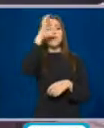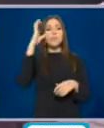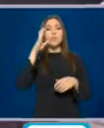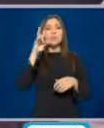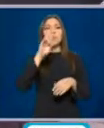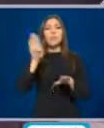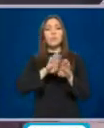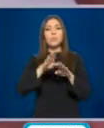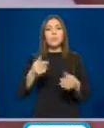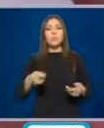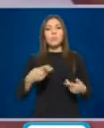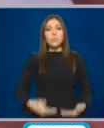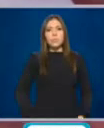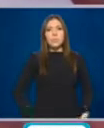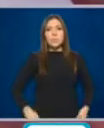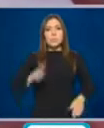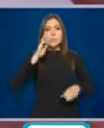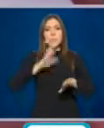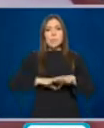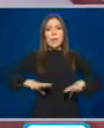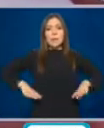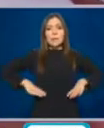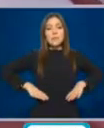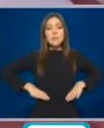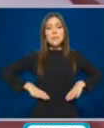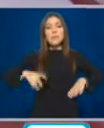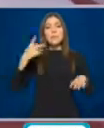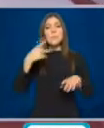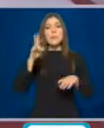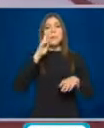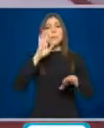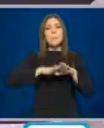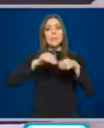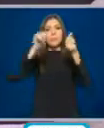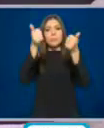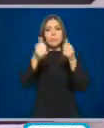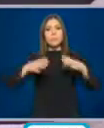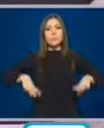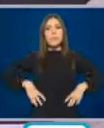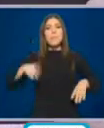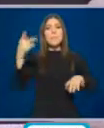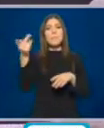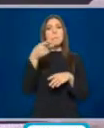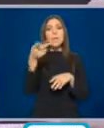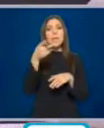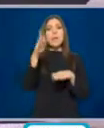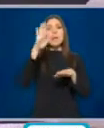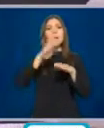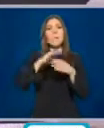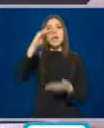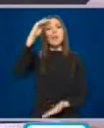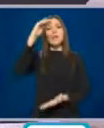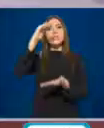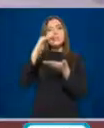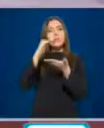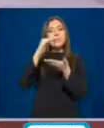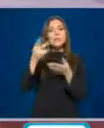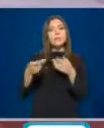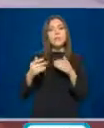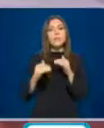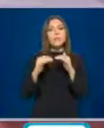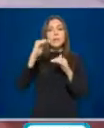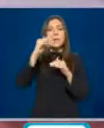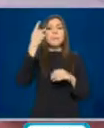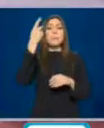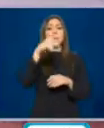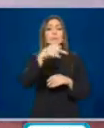muy alto, como para darte más cintura, pero de las piernas es más corto, sí está por arriba de la pierna. Sin